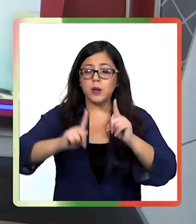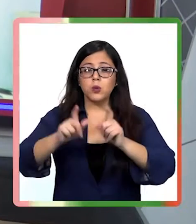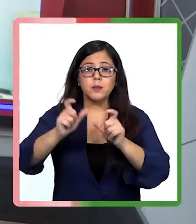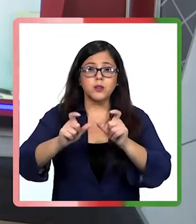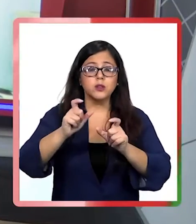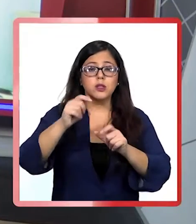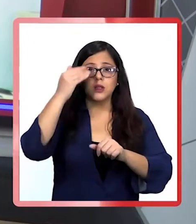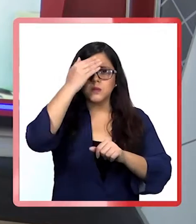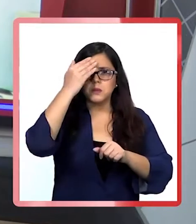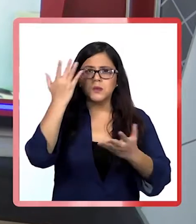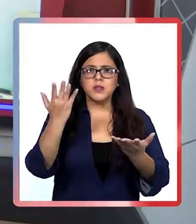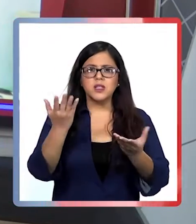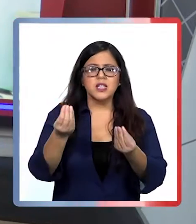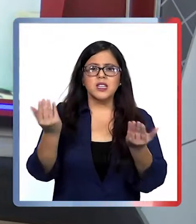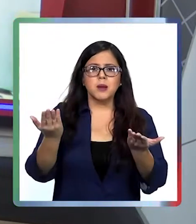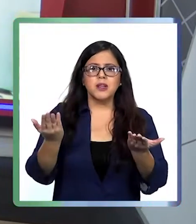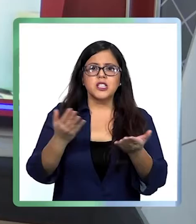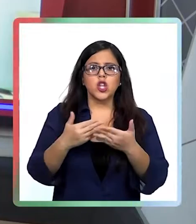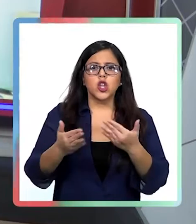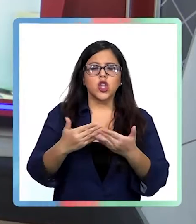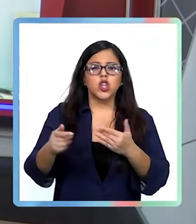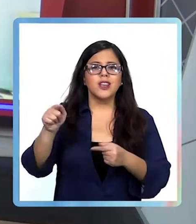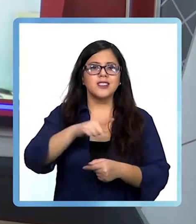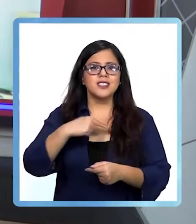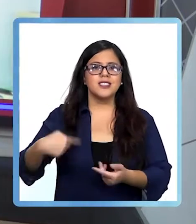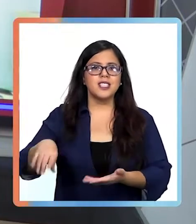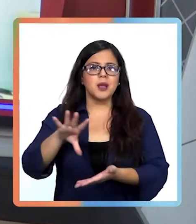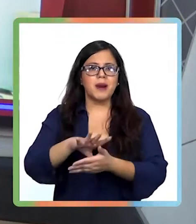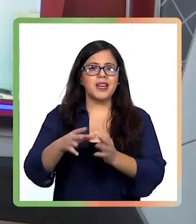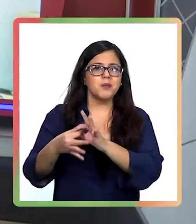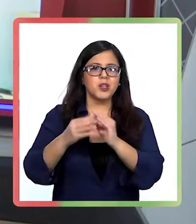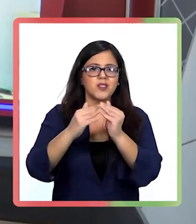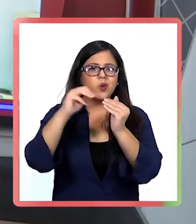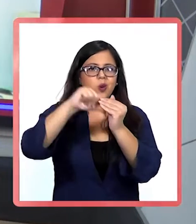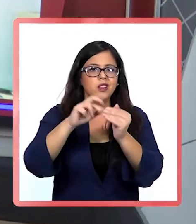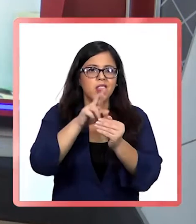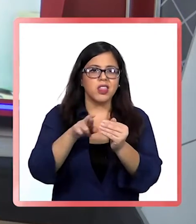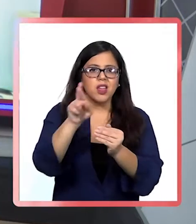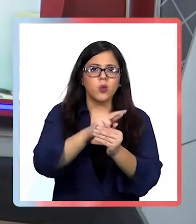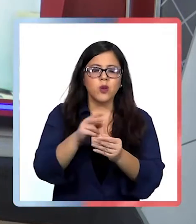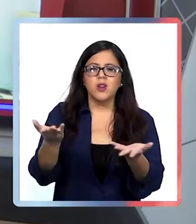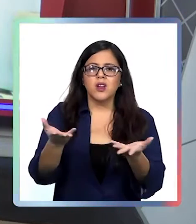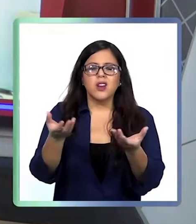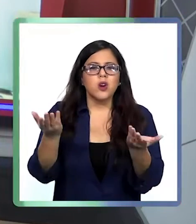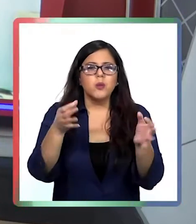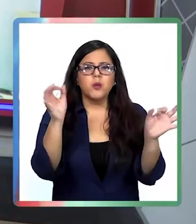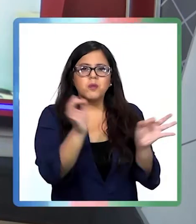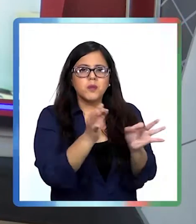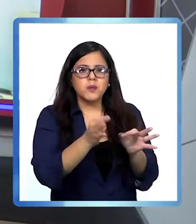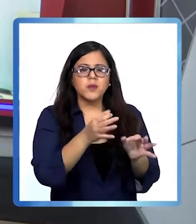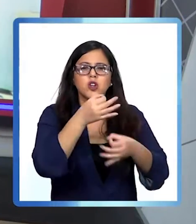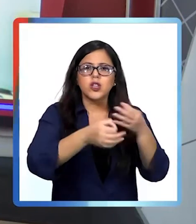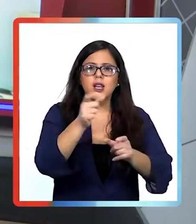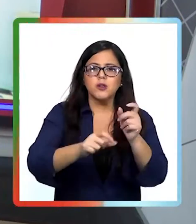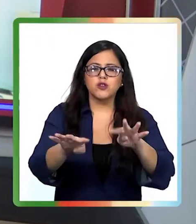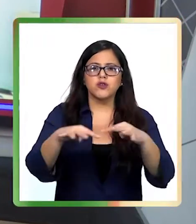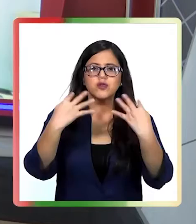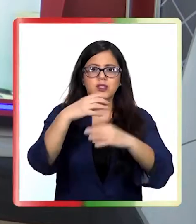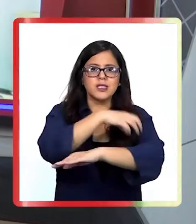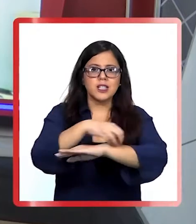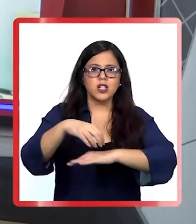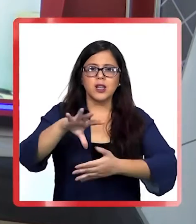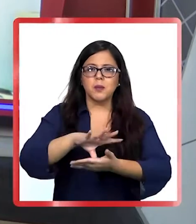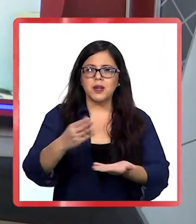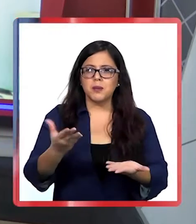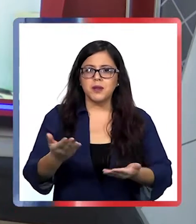creo que hay gente que mira con mucha preocupación, por ejemplo, lo que está ocurriendo en China y particularmente en Shanghái con este confinamiento. En ese escenario, ¿qué podría explicarle